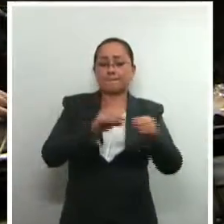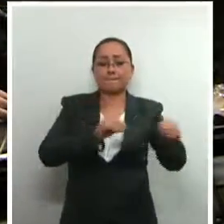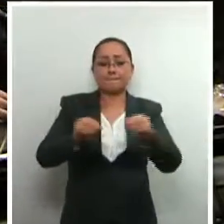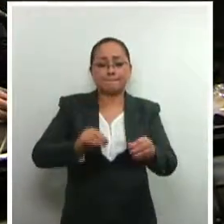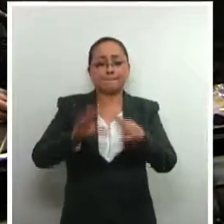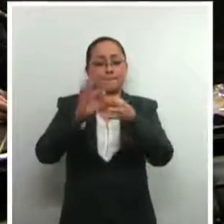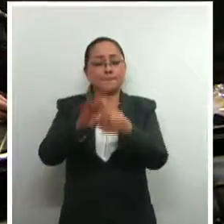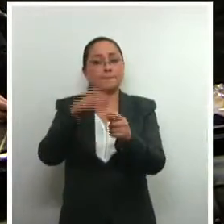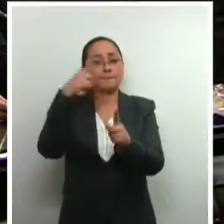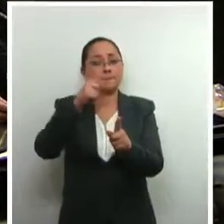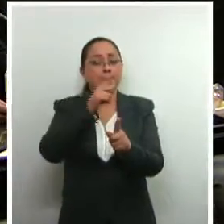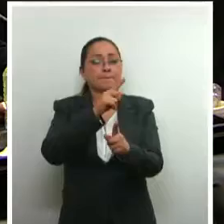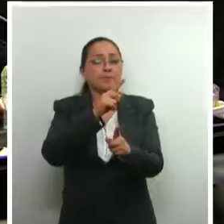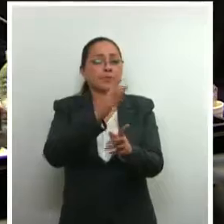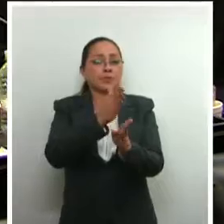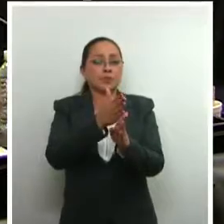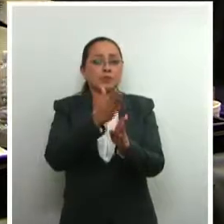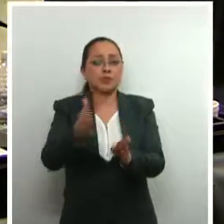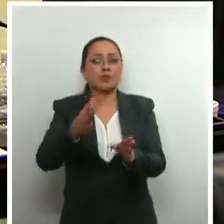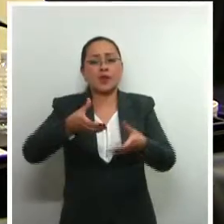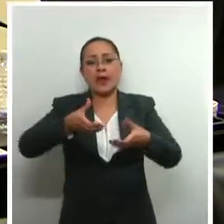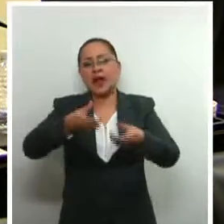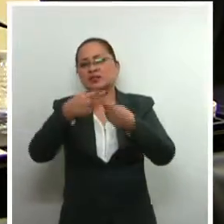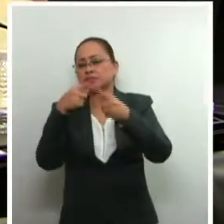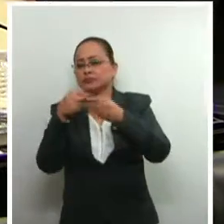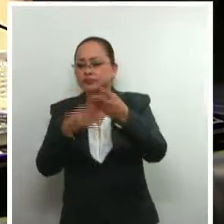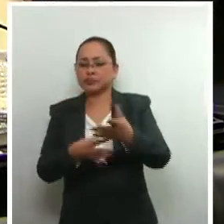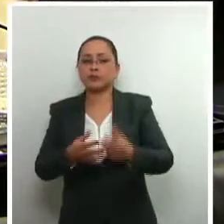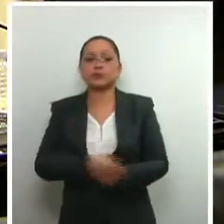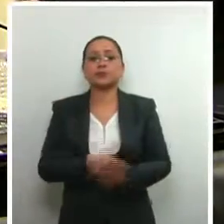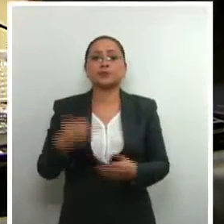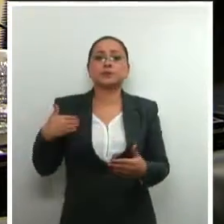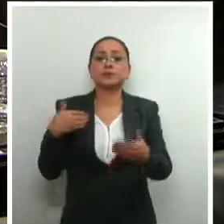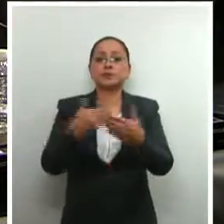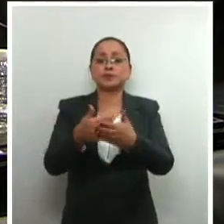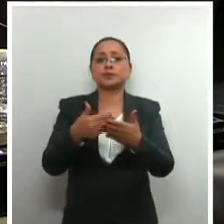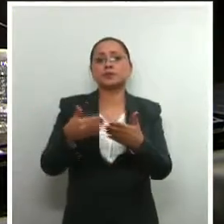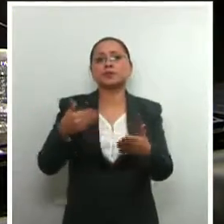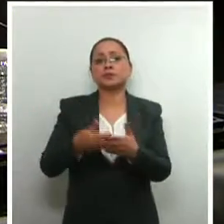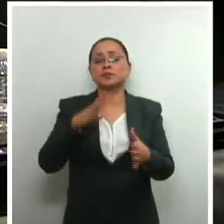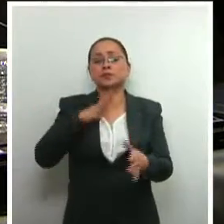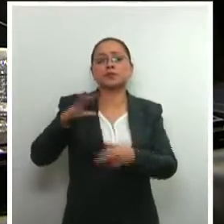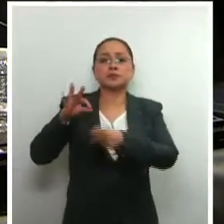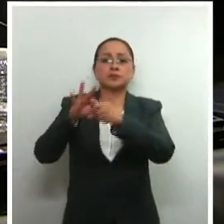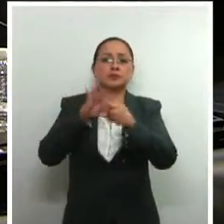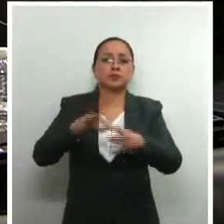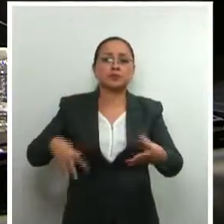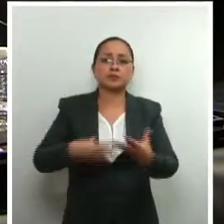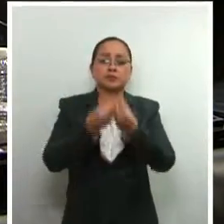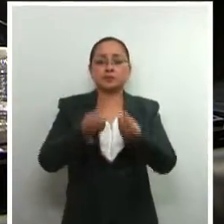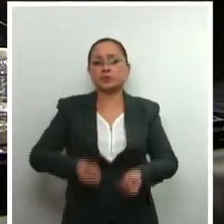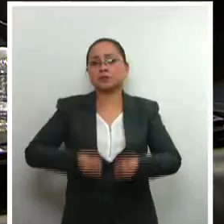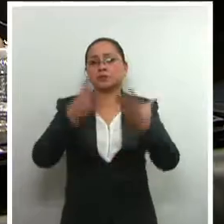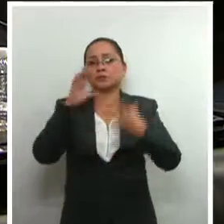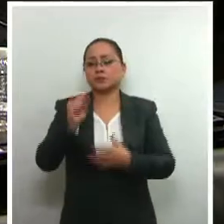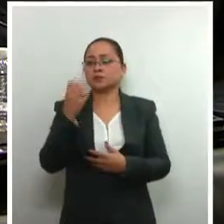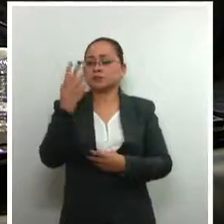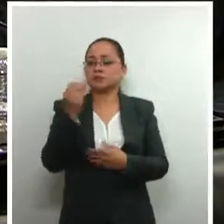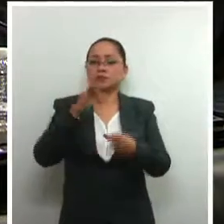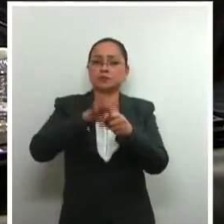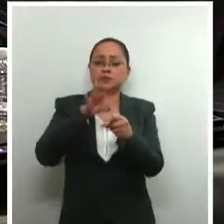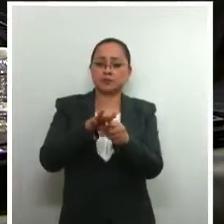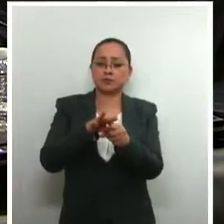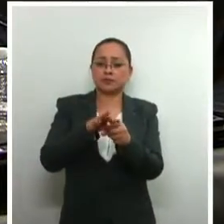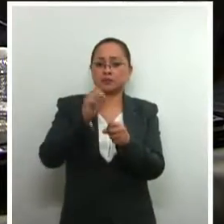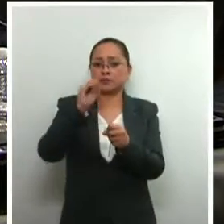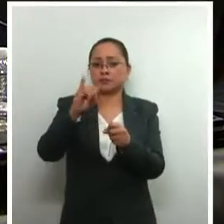movilidad de las vías públicas. Hasta este momento le comento que se han emitido 69